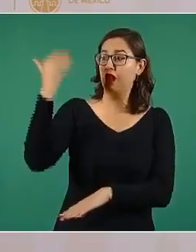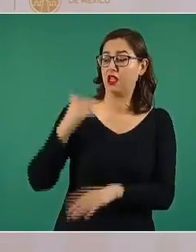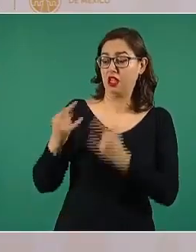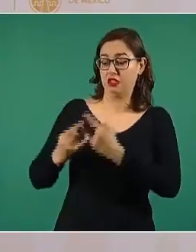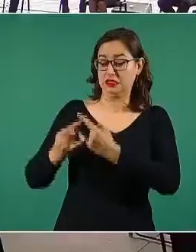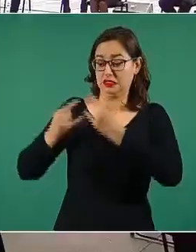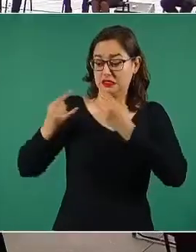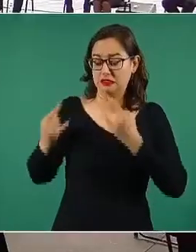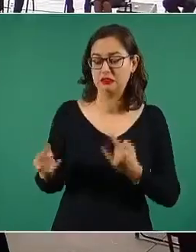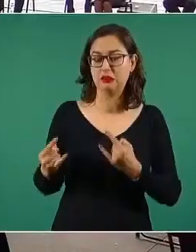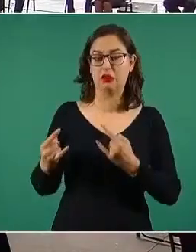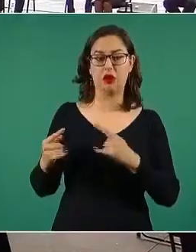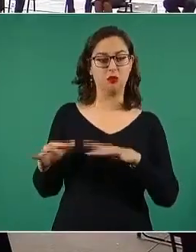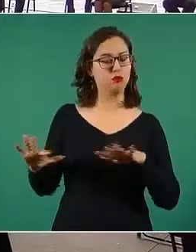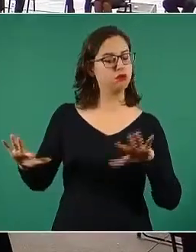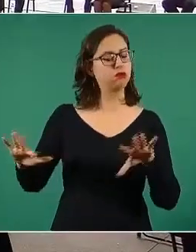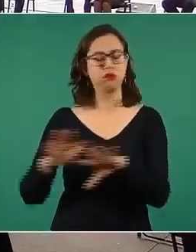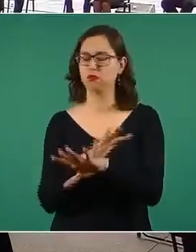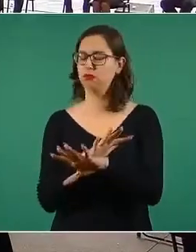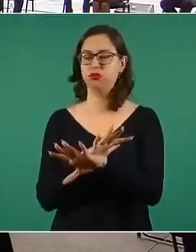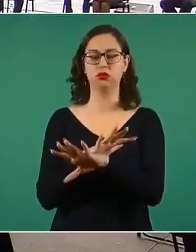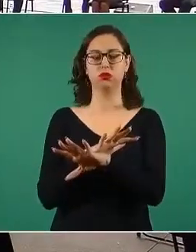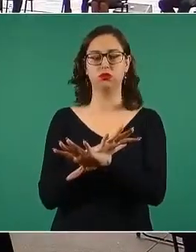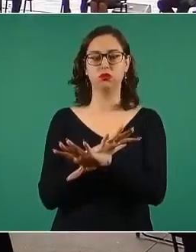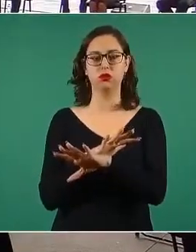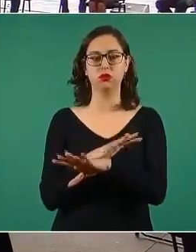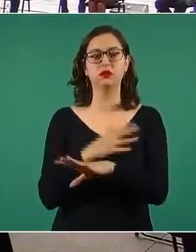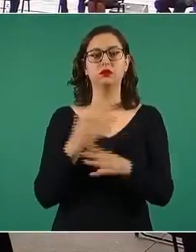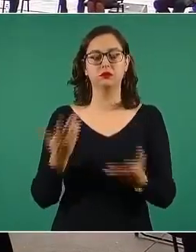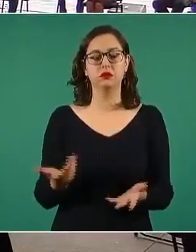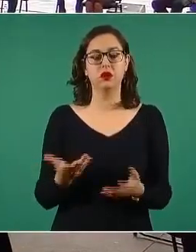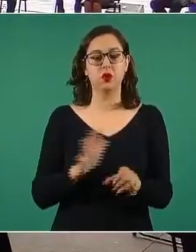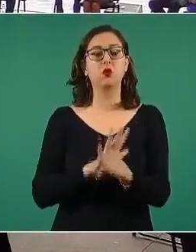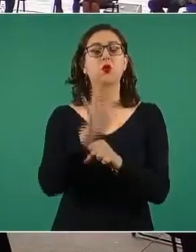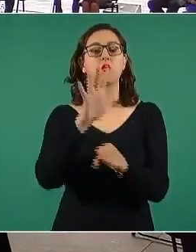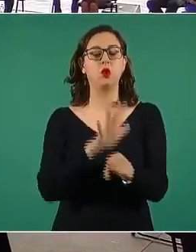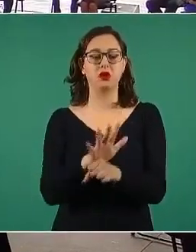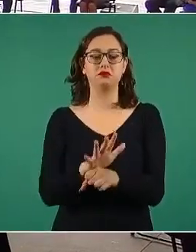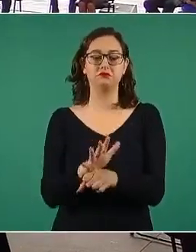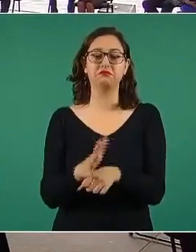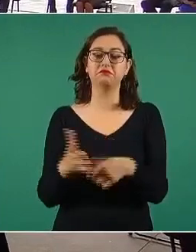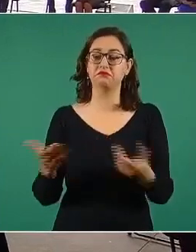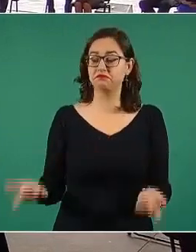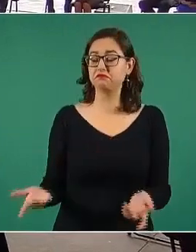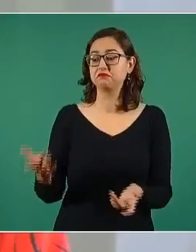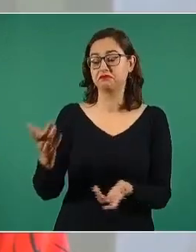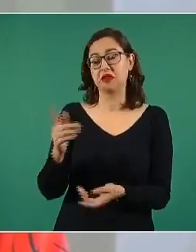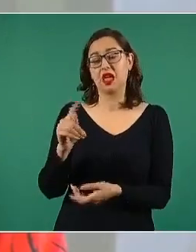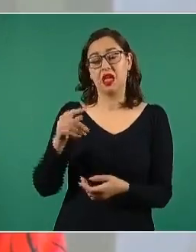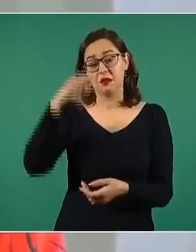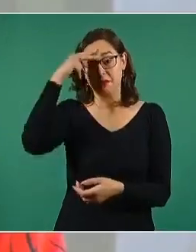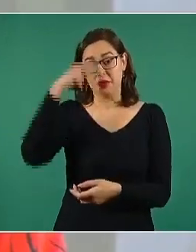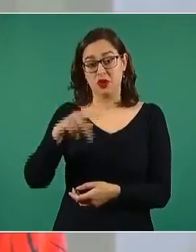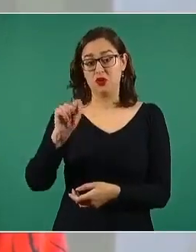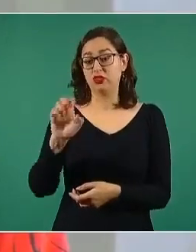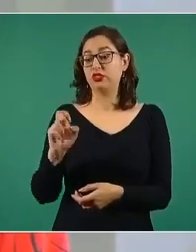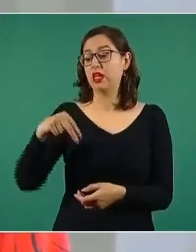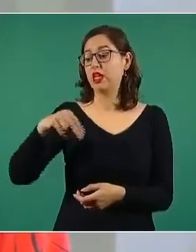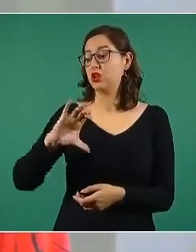entero cambió con un hecho histórico que conocemos como la caída de México Tenochtitlan y que